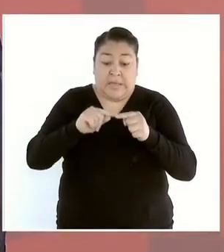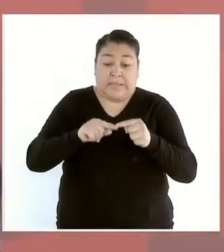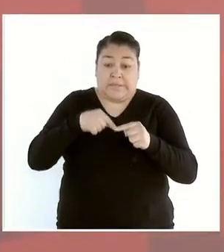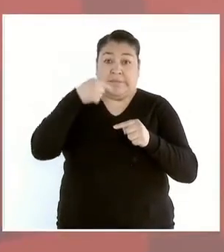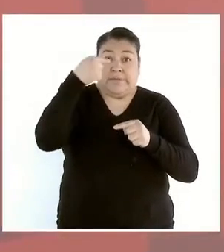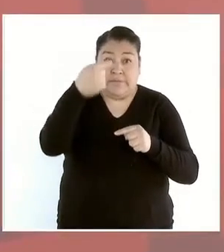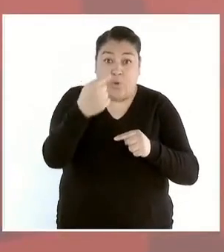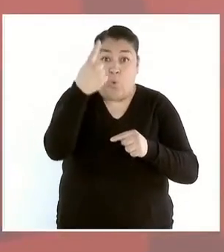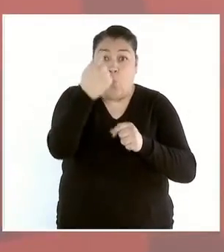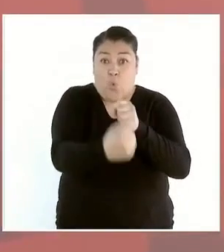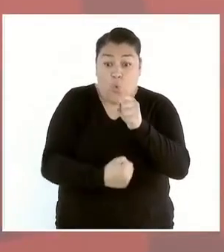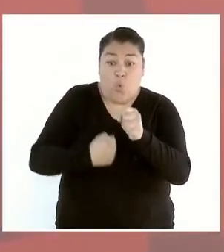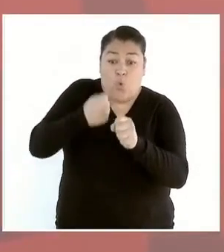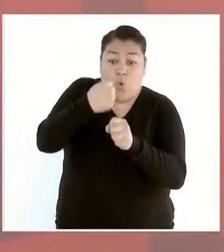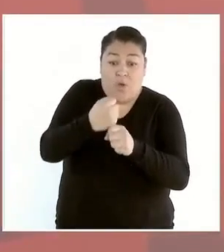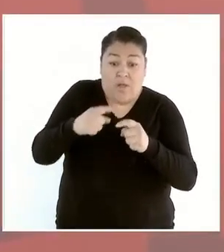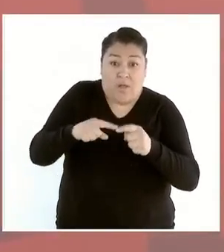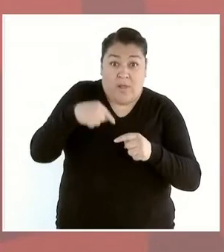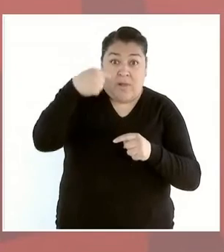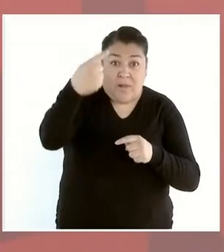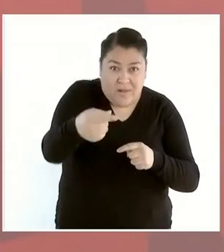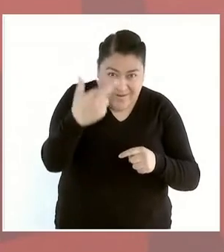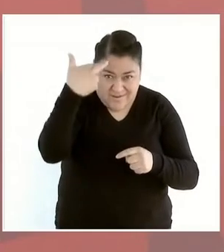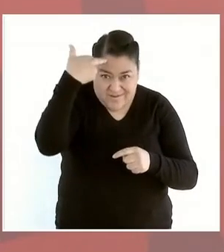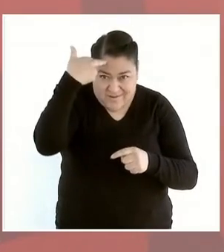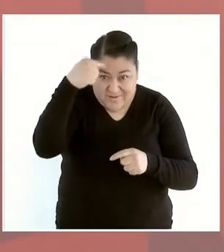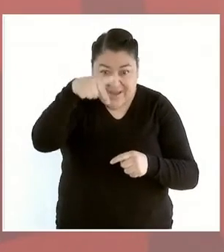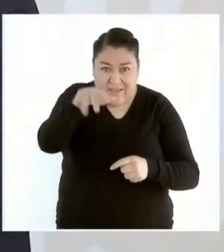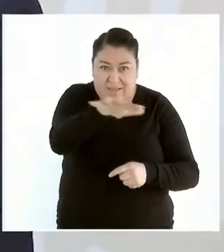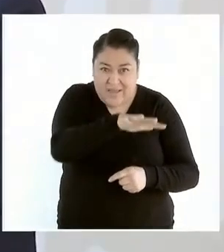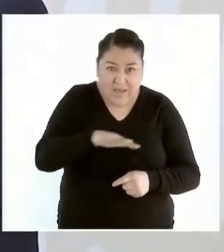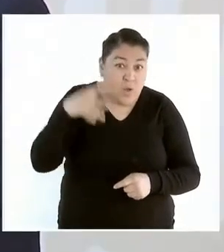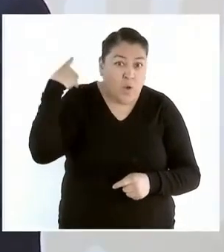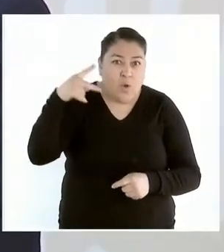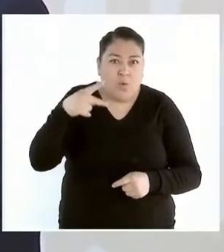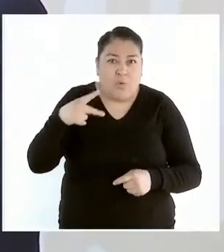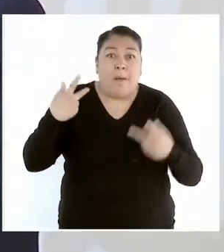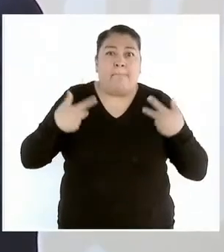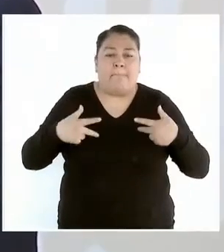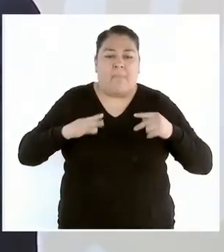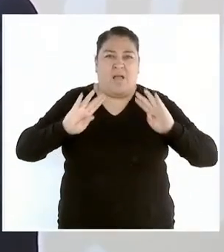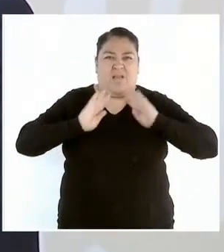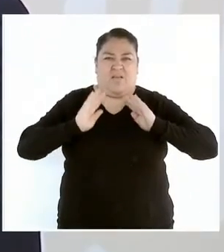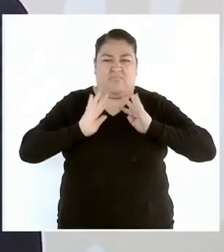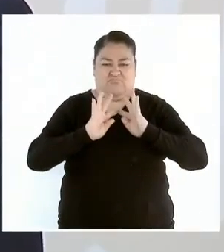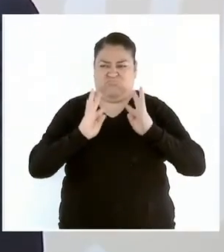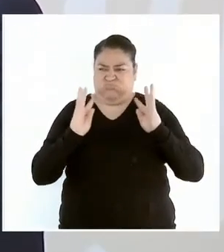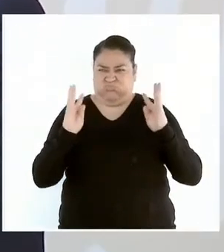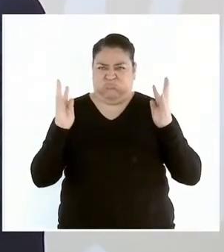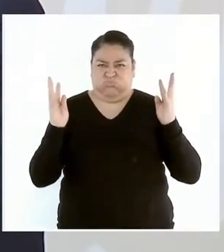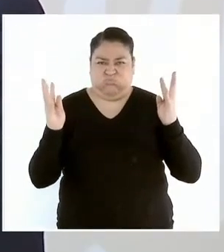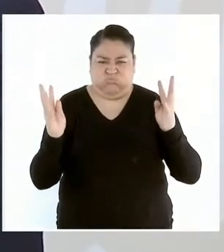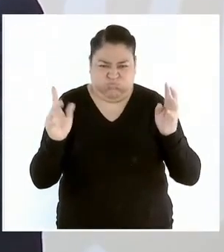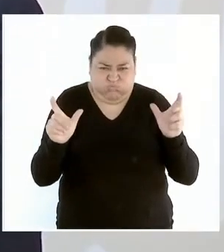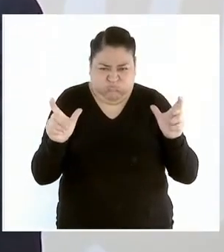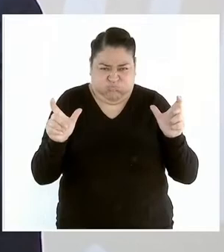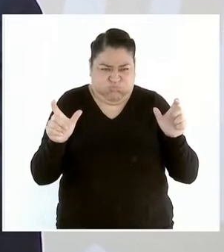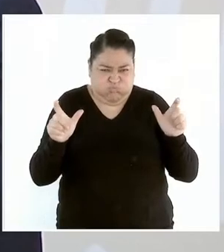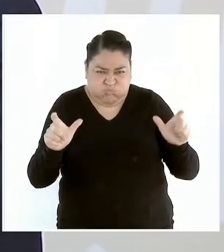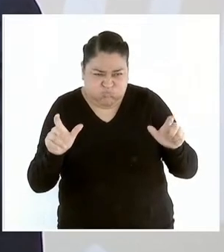el también célebre sitio de puebla qué duro